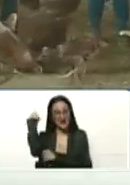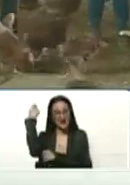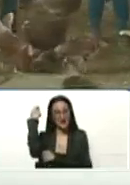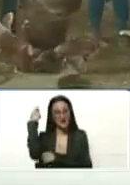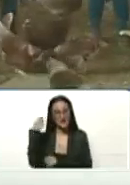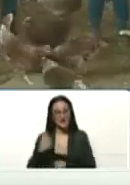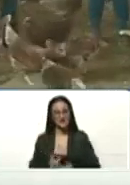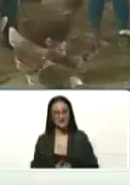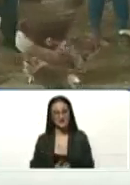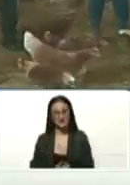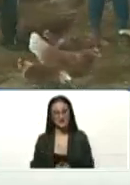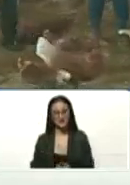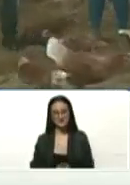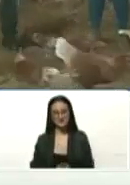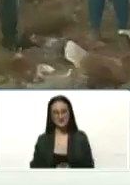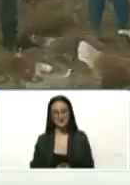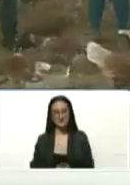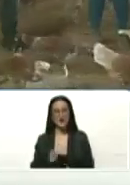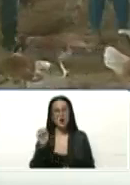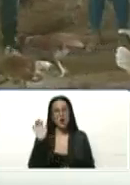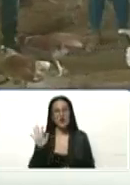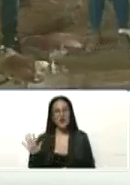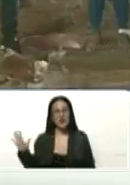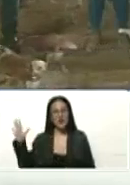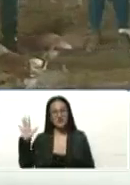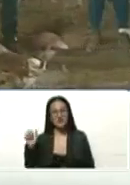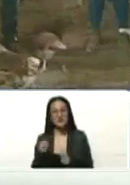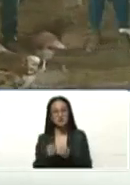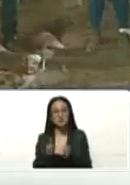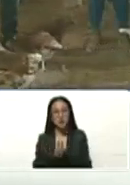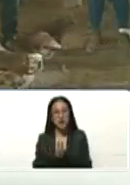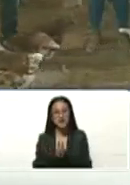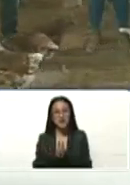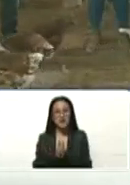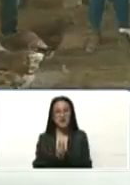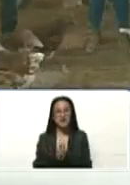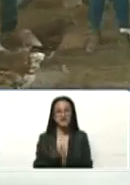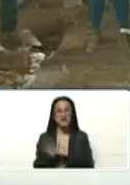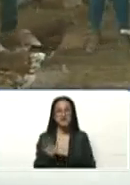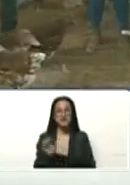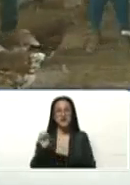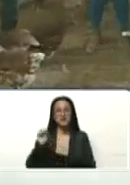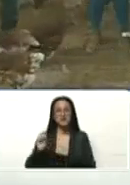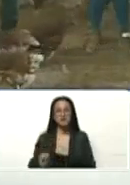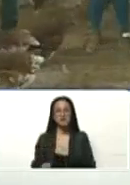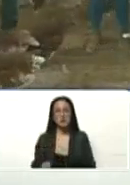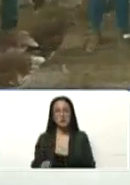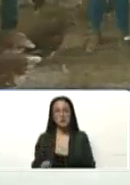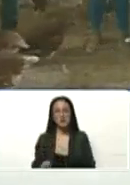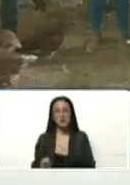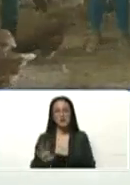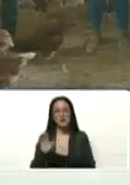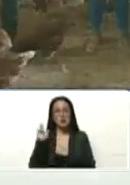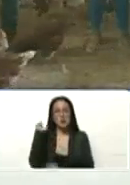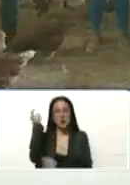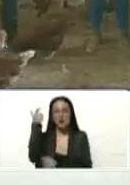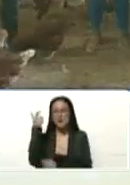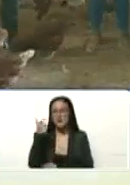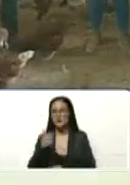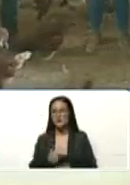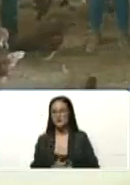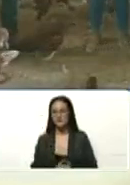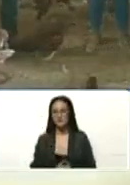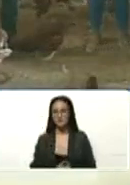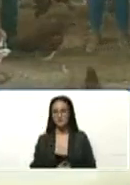une hacia el oriente, Anzoátegui, hacia el suroccidente, el Guárico. Es un llano